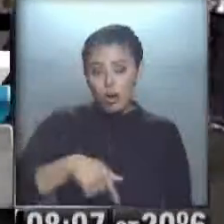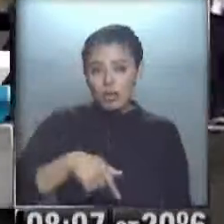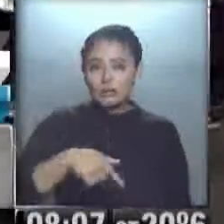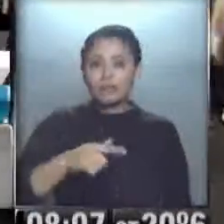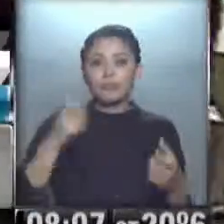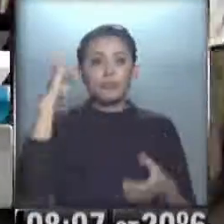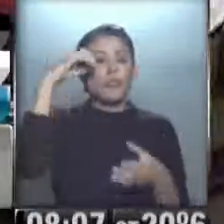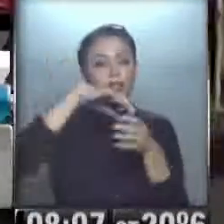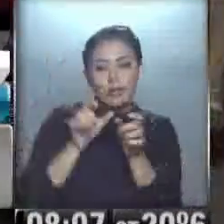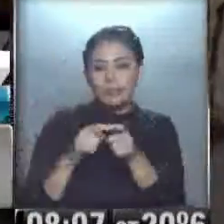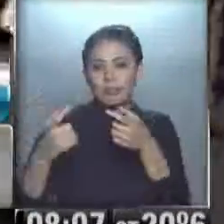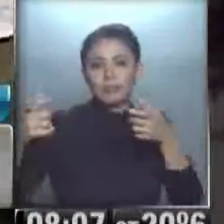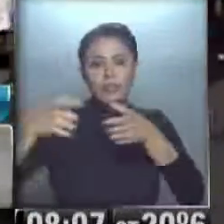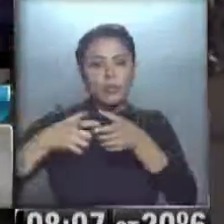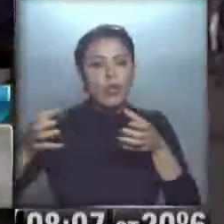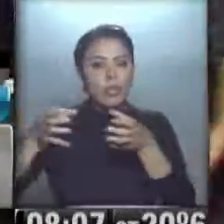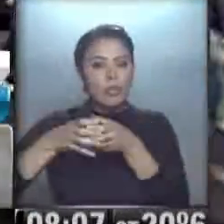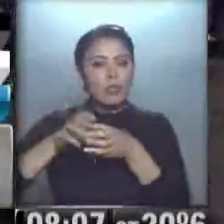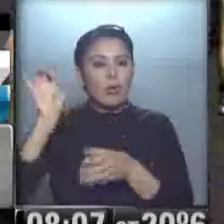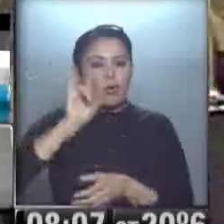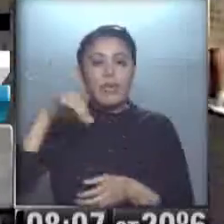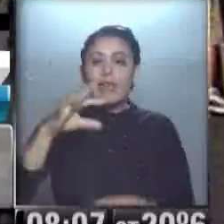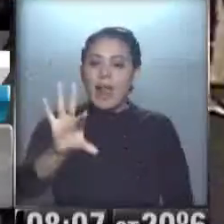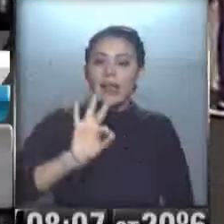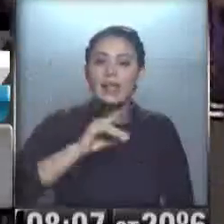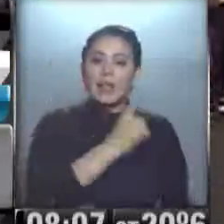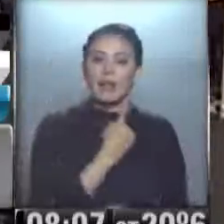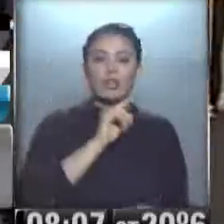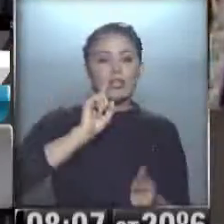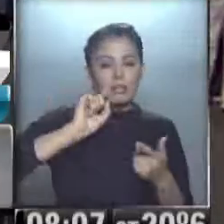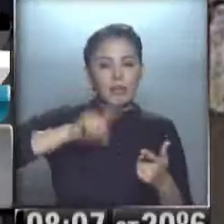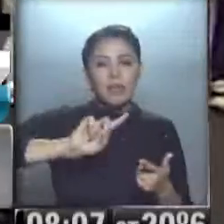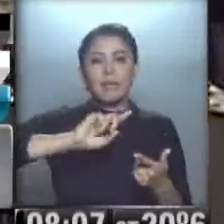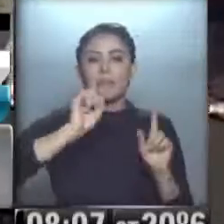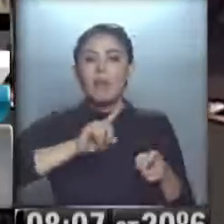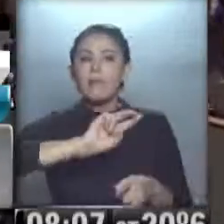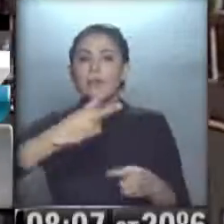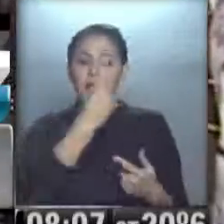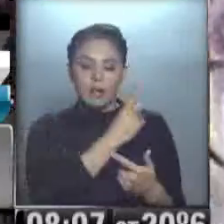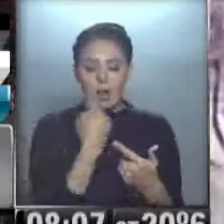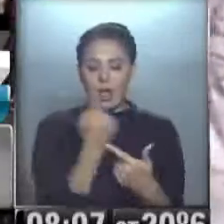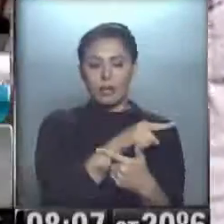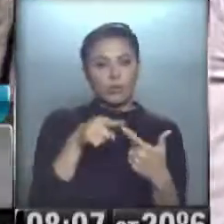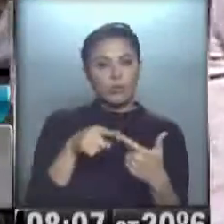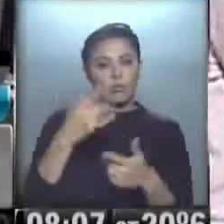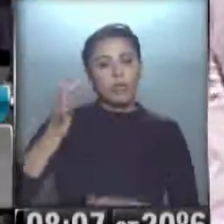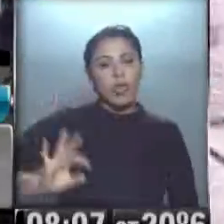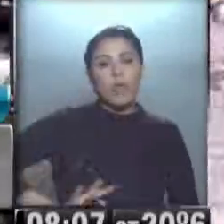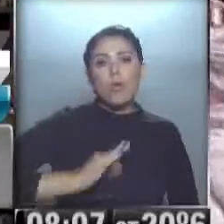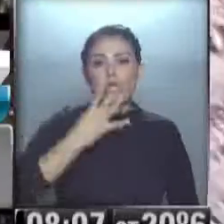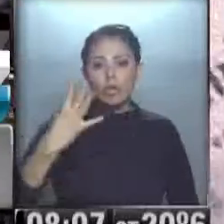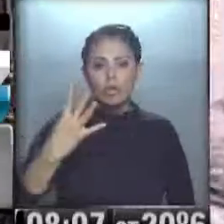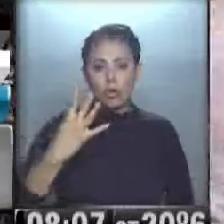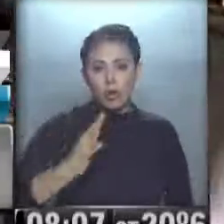anexo del congreso la asamblea universitaria que debe elegir al rector y vicerrector que van a conducir la universidad de buenos aires durante los próximos cuatro